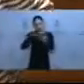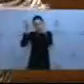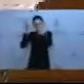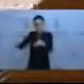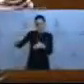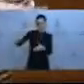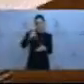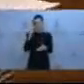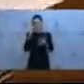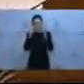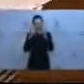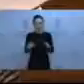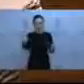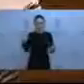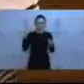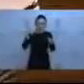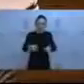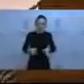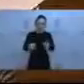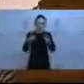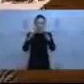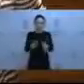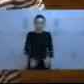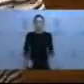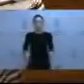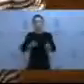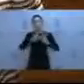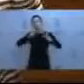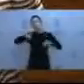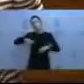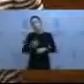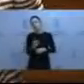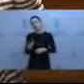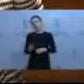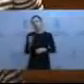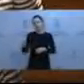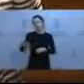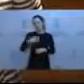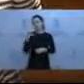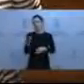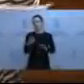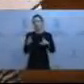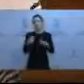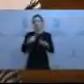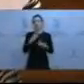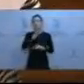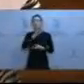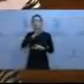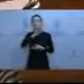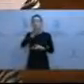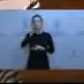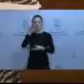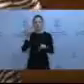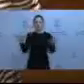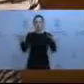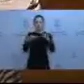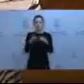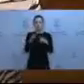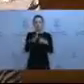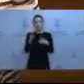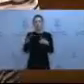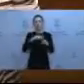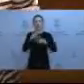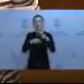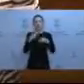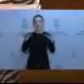Como siempre, cansado y de mal humor. La pregunta que le formula el Grupo Parlamentario Popular